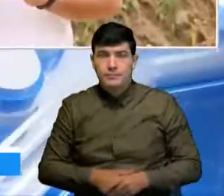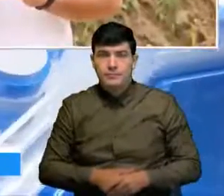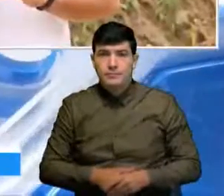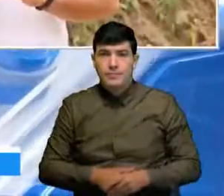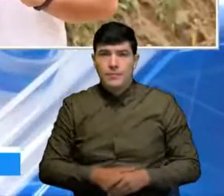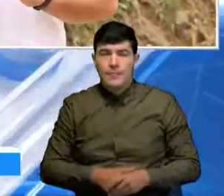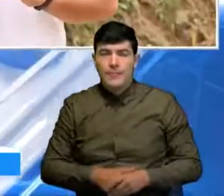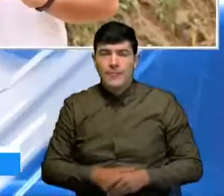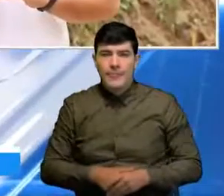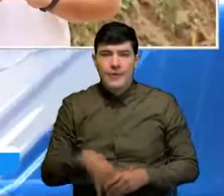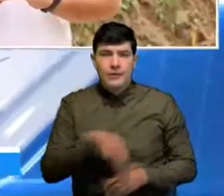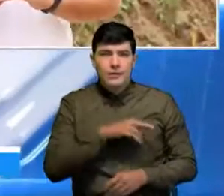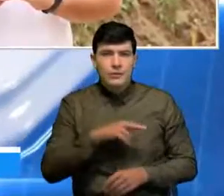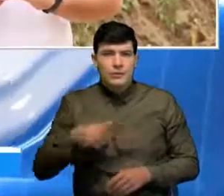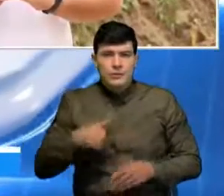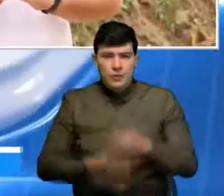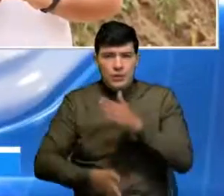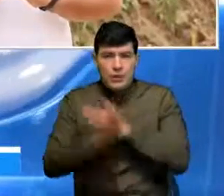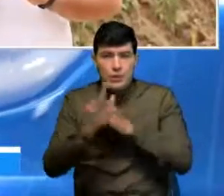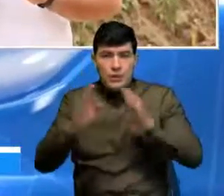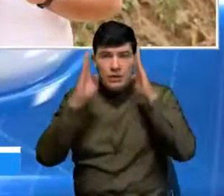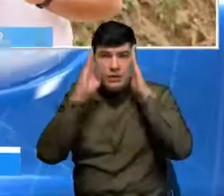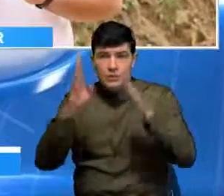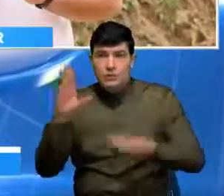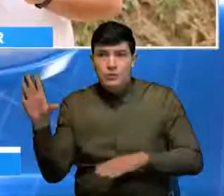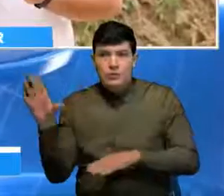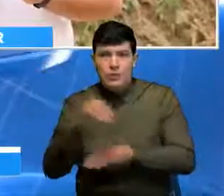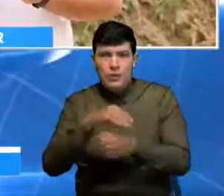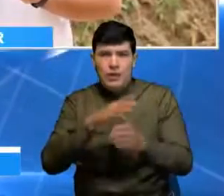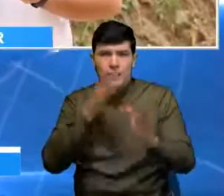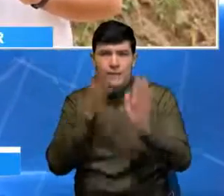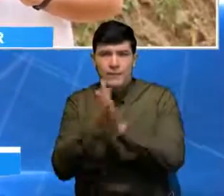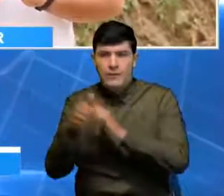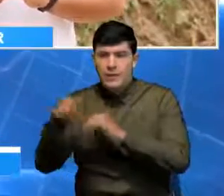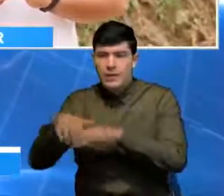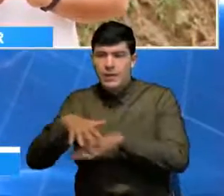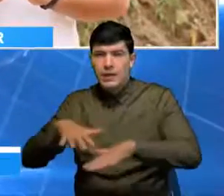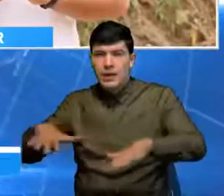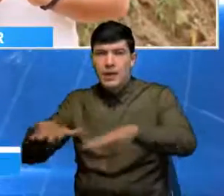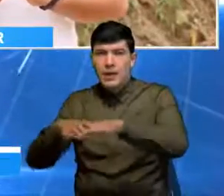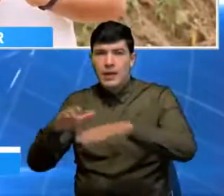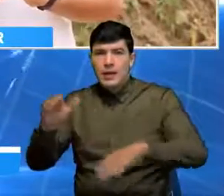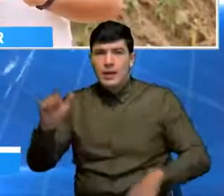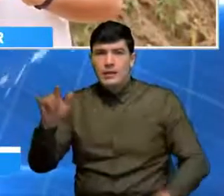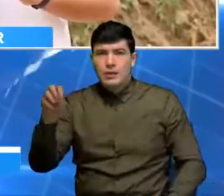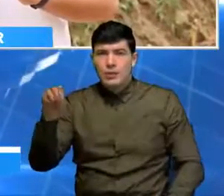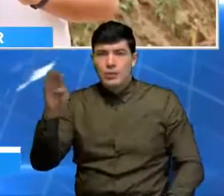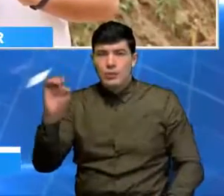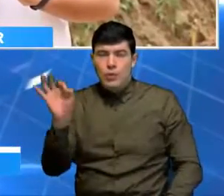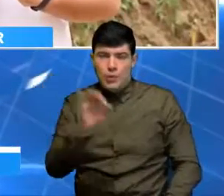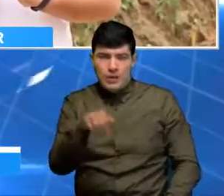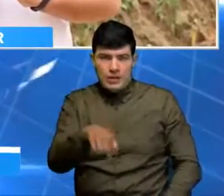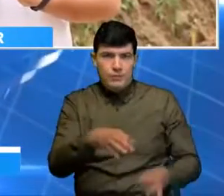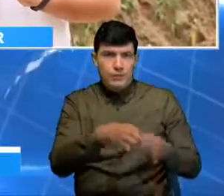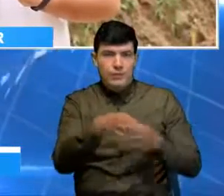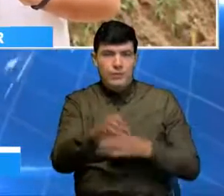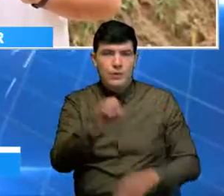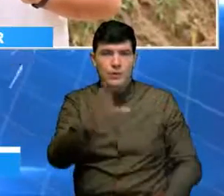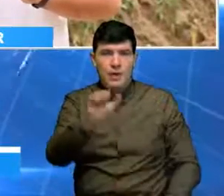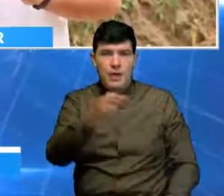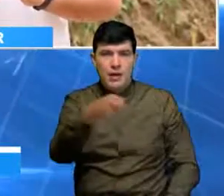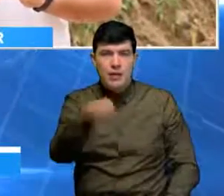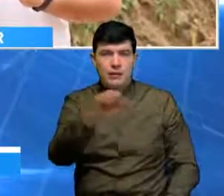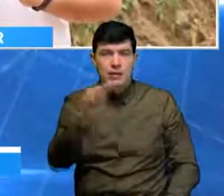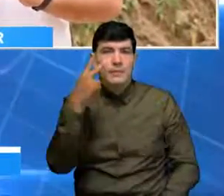nosotros continuaremos atentos a esto y toda la información que surge desde la región del catatumbo y la provincia de ocaña con la cámara de orlando franco jesús zúñiga